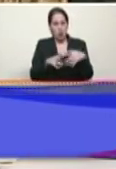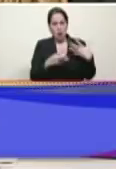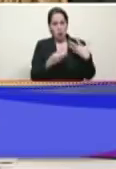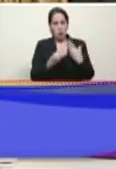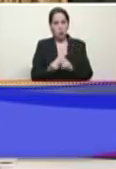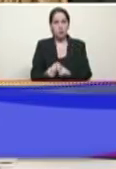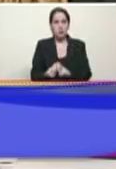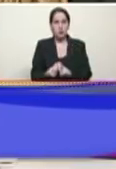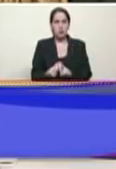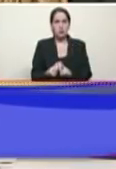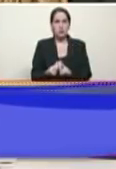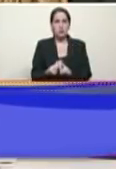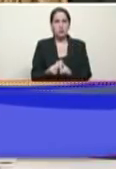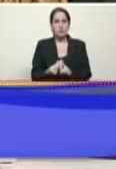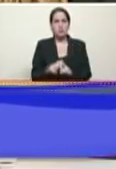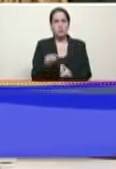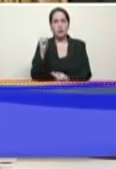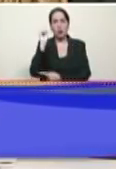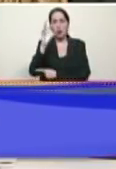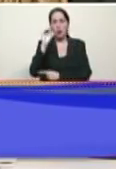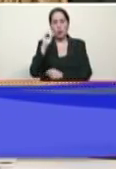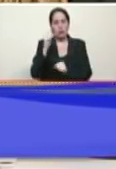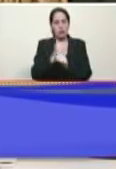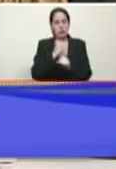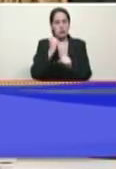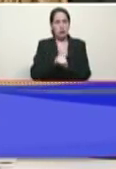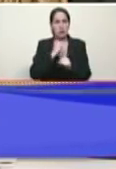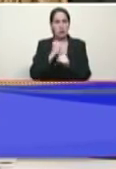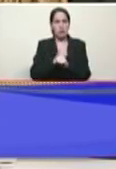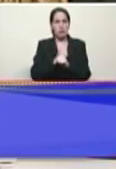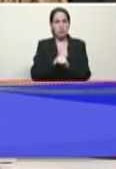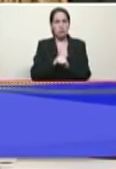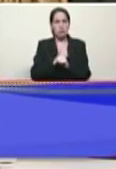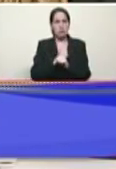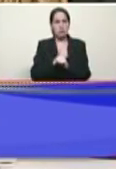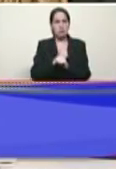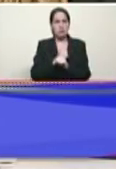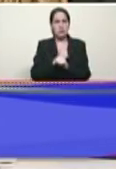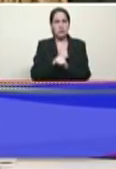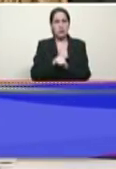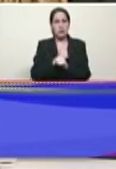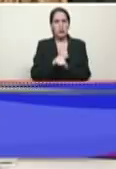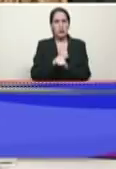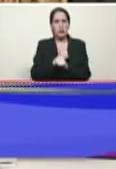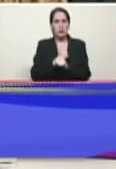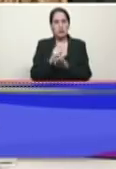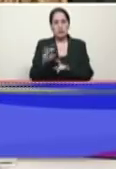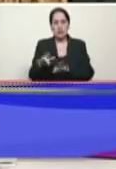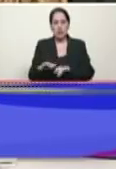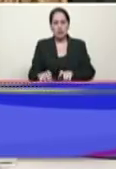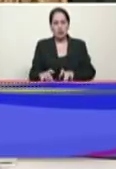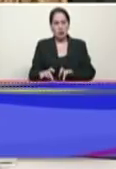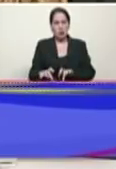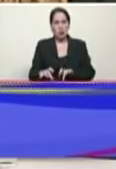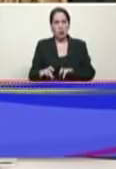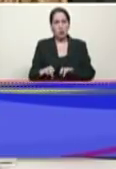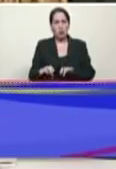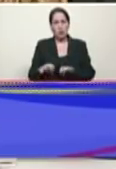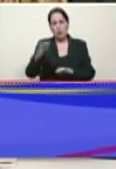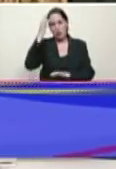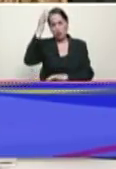acompaña en esta jornada de trabajo el secretario ejecutivo del Consejo Federal de Gobierno,